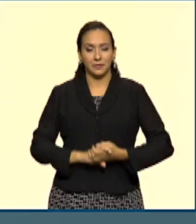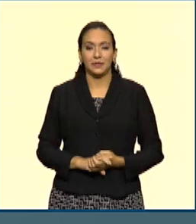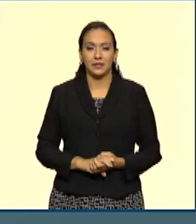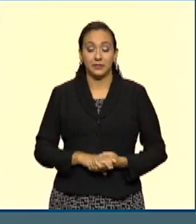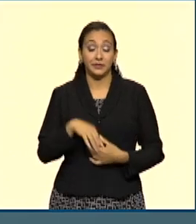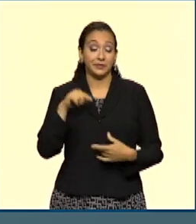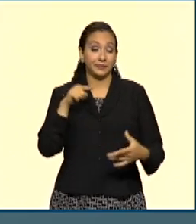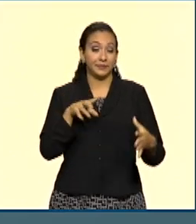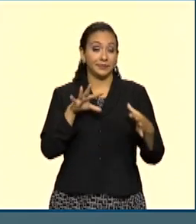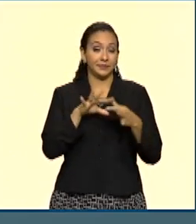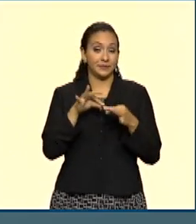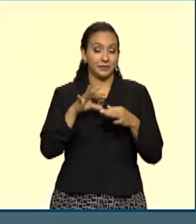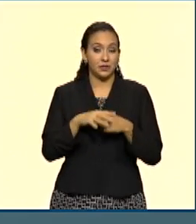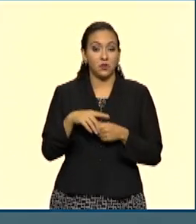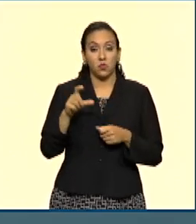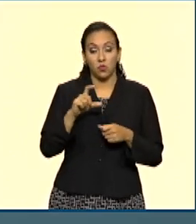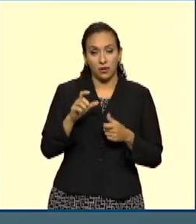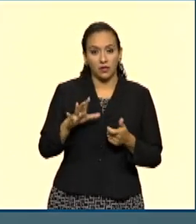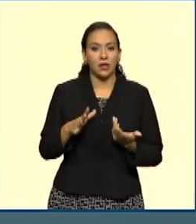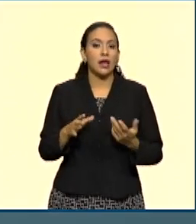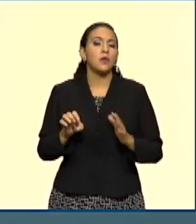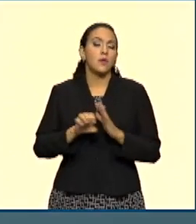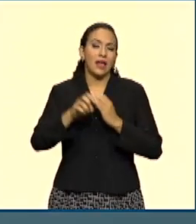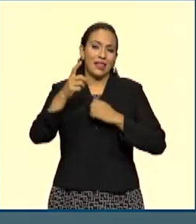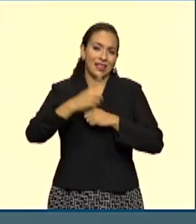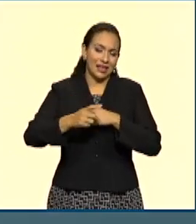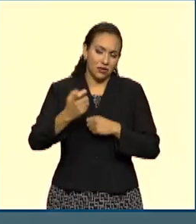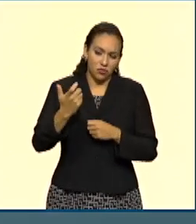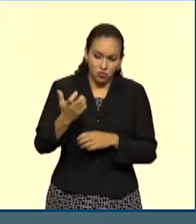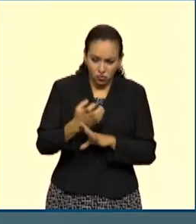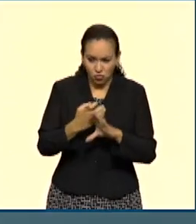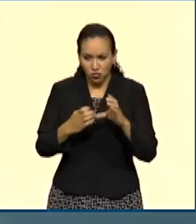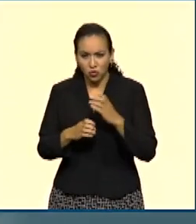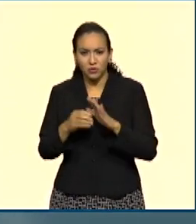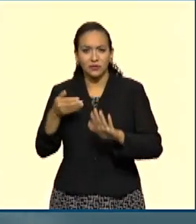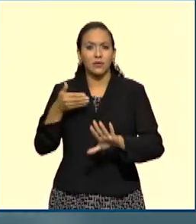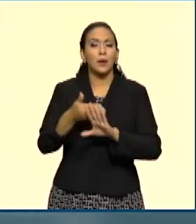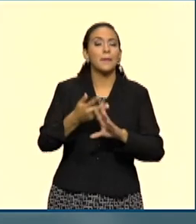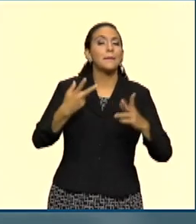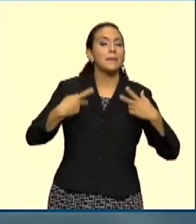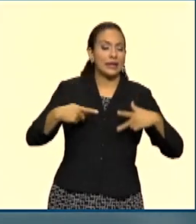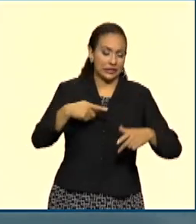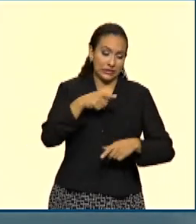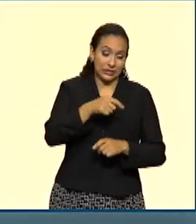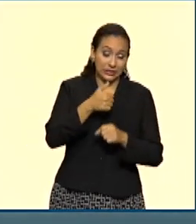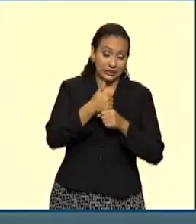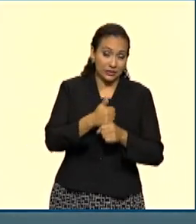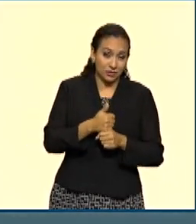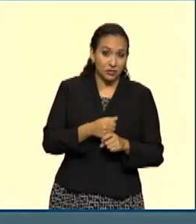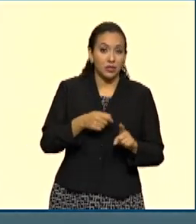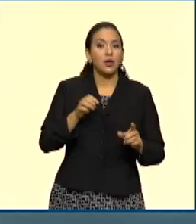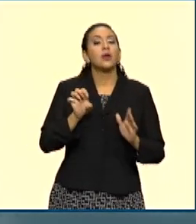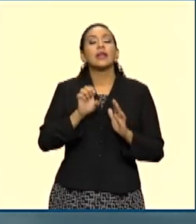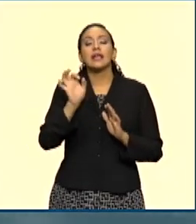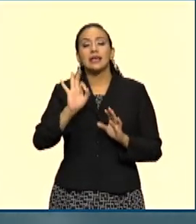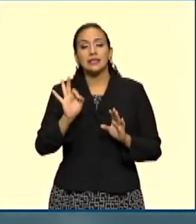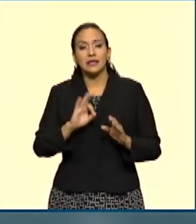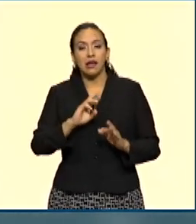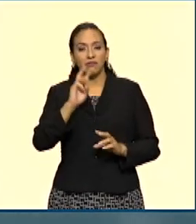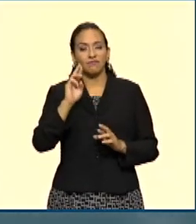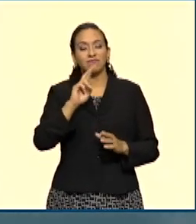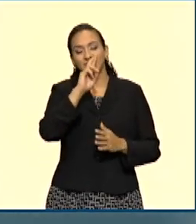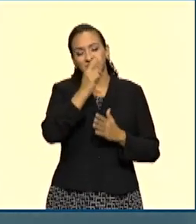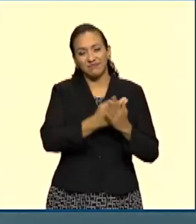cual establece que cuando el daño material ocasionado a una víctima derive de un evento delictivo, procede